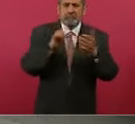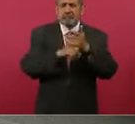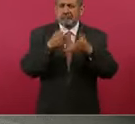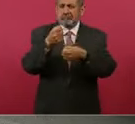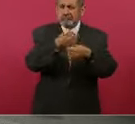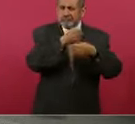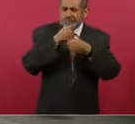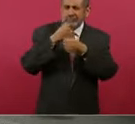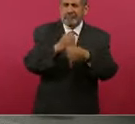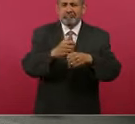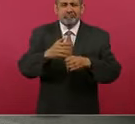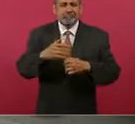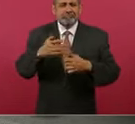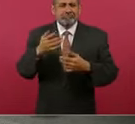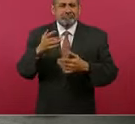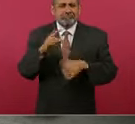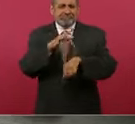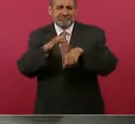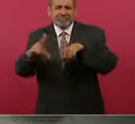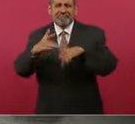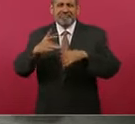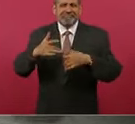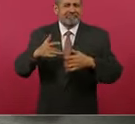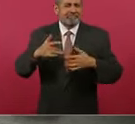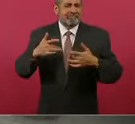table dance y bailes eróticos. ¿Está usted de acuerdo con